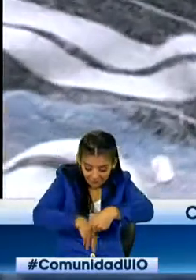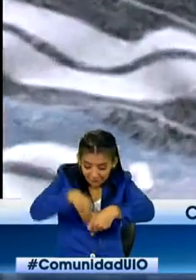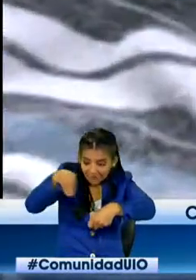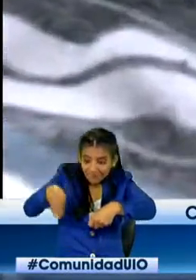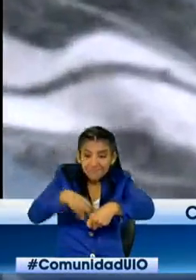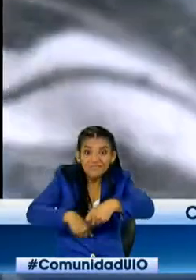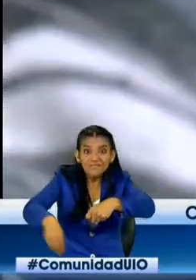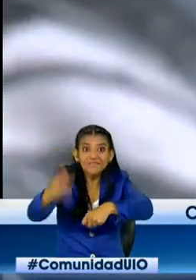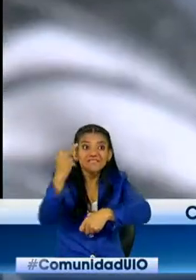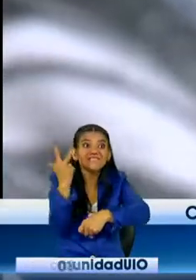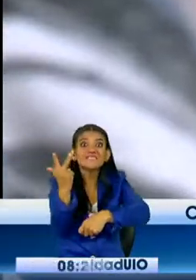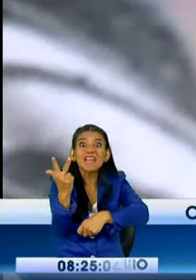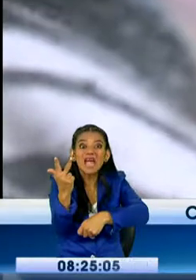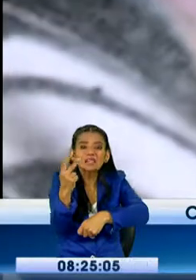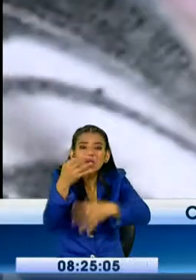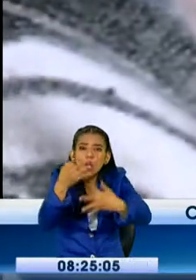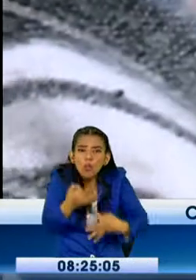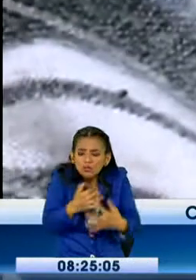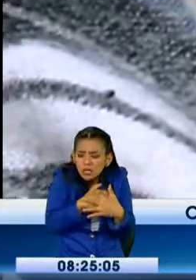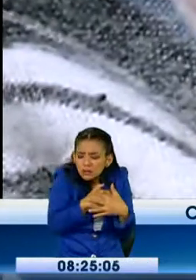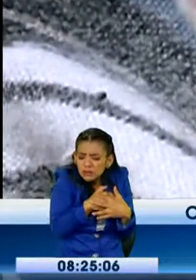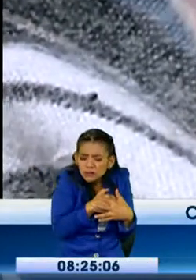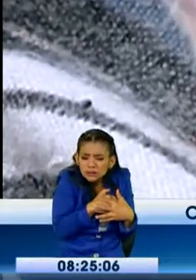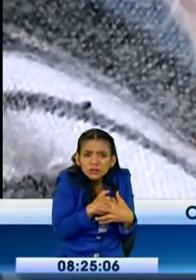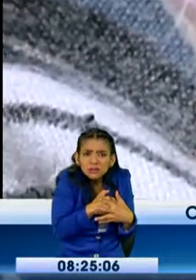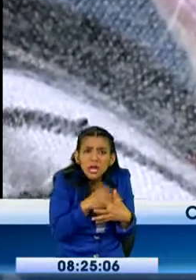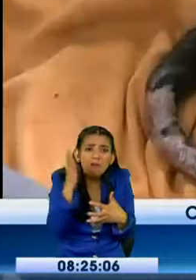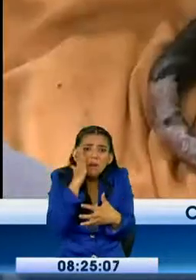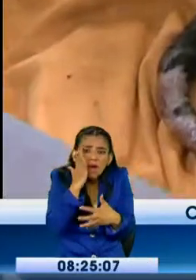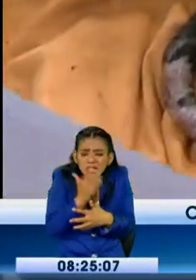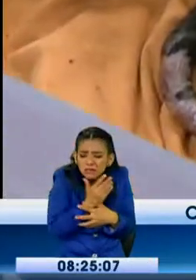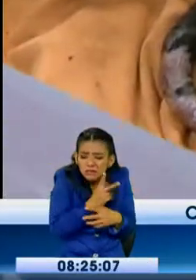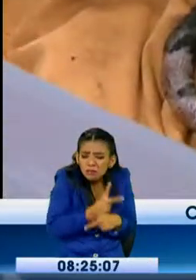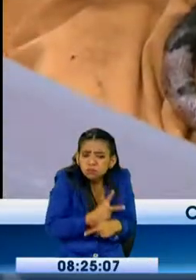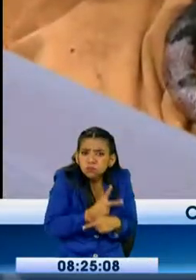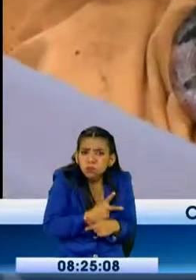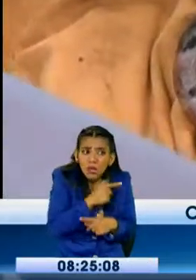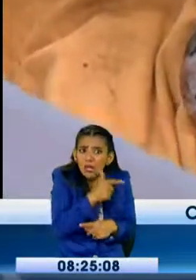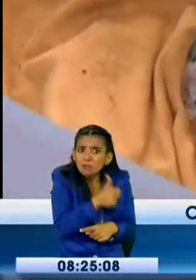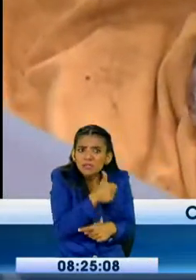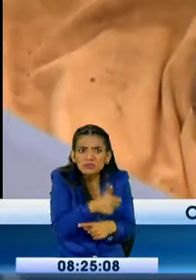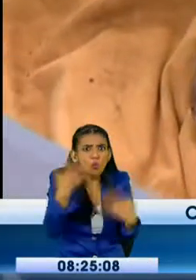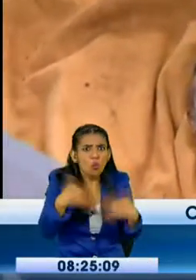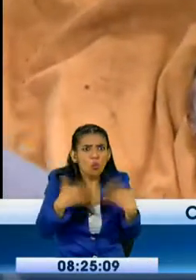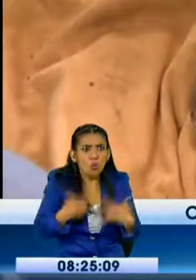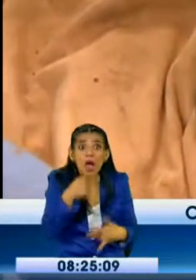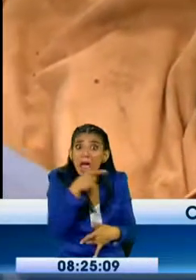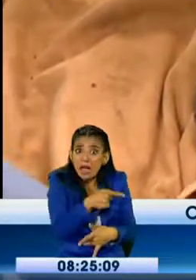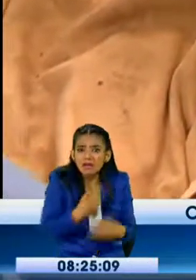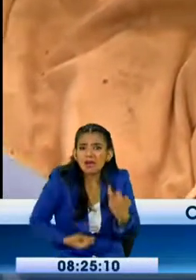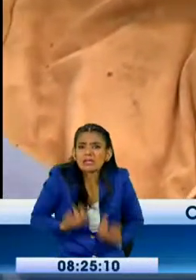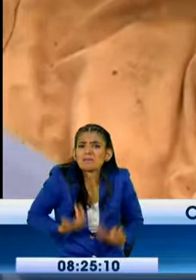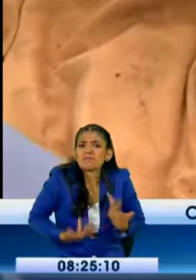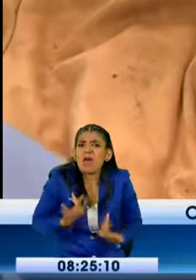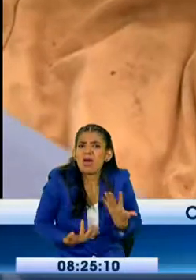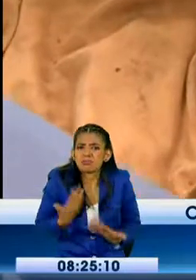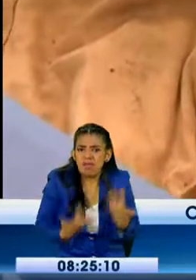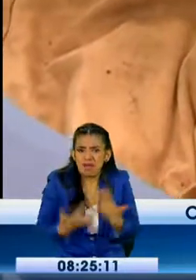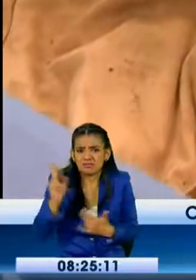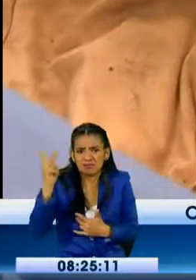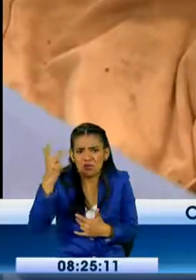instinto maternal ha hecho que las crías no mueran. Ella las protegió. La zarigüeya tiene quemaduras de segundo grado.